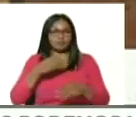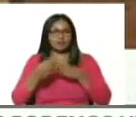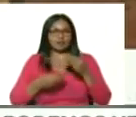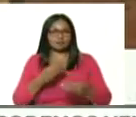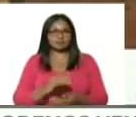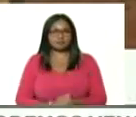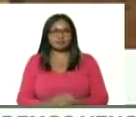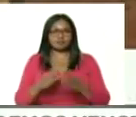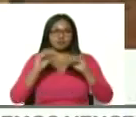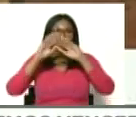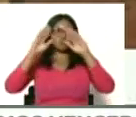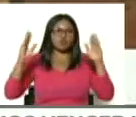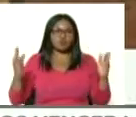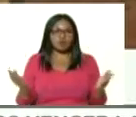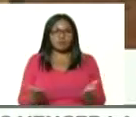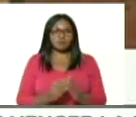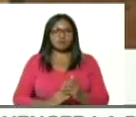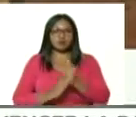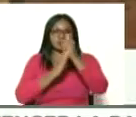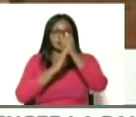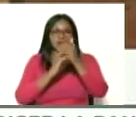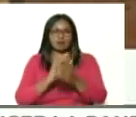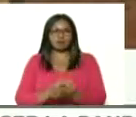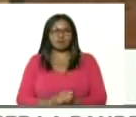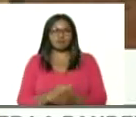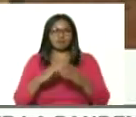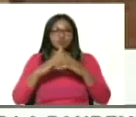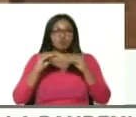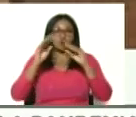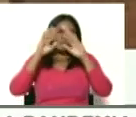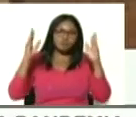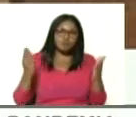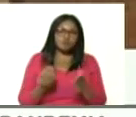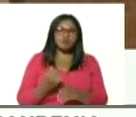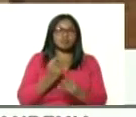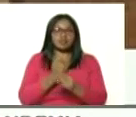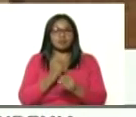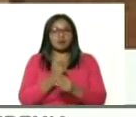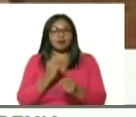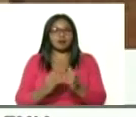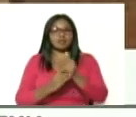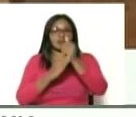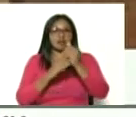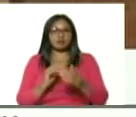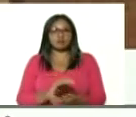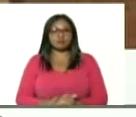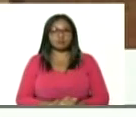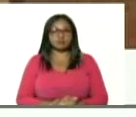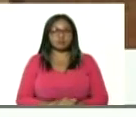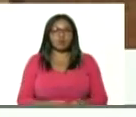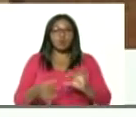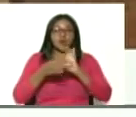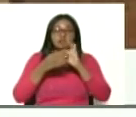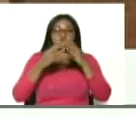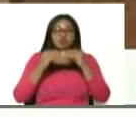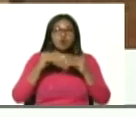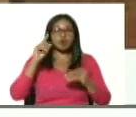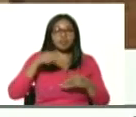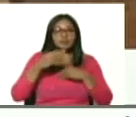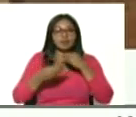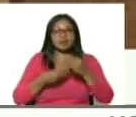Todo el mundo, al liderazgo, al trabajo, a la unión, unir todo lo que pueda ser